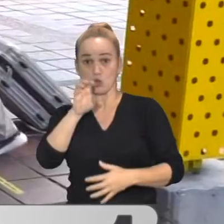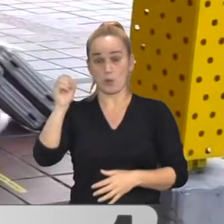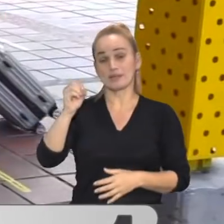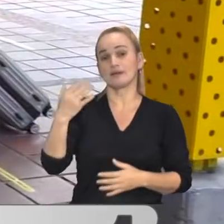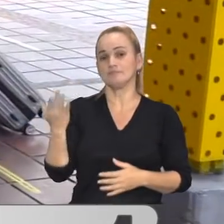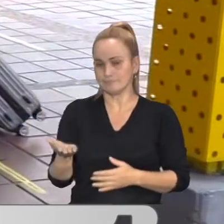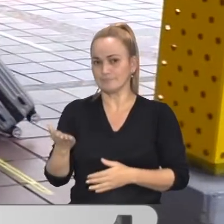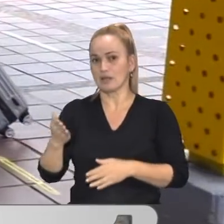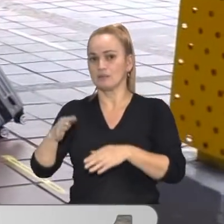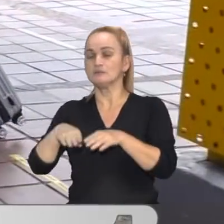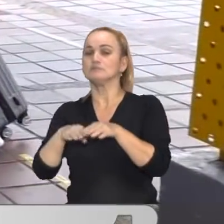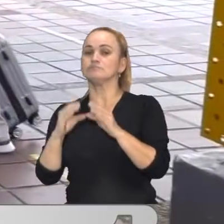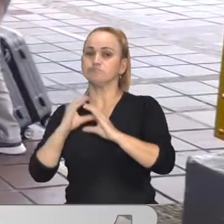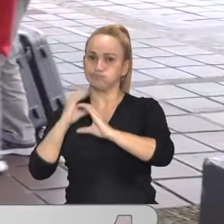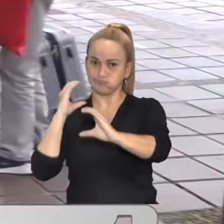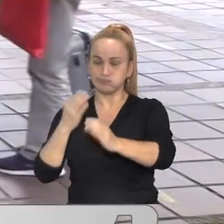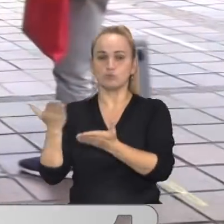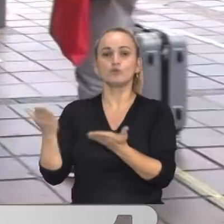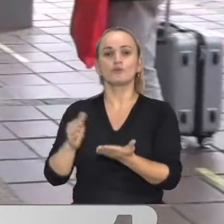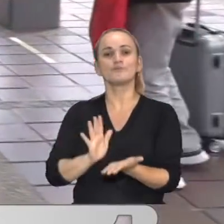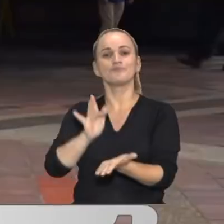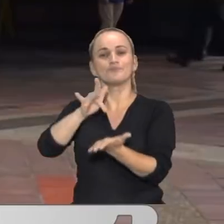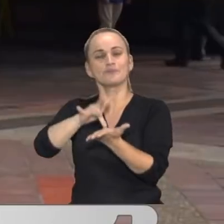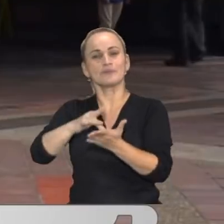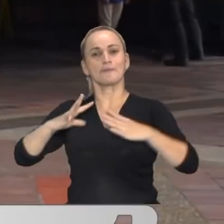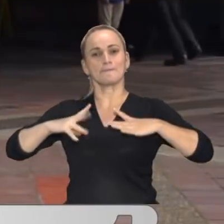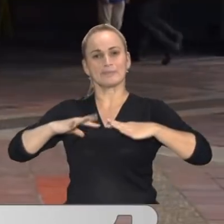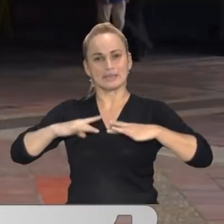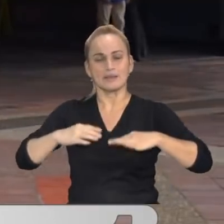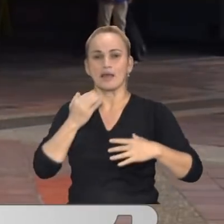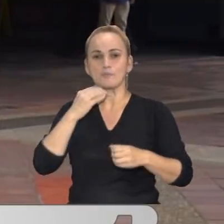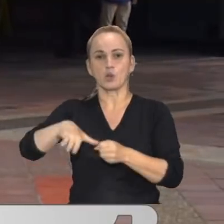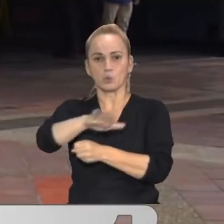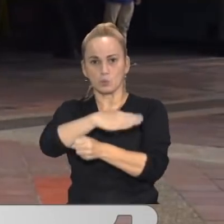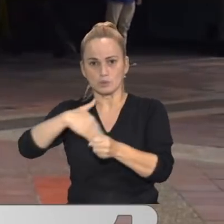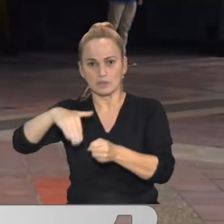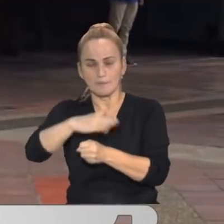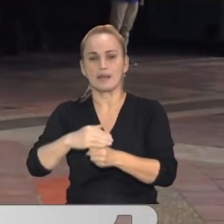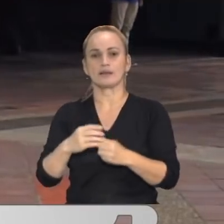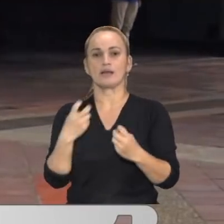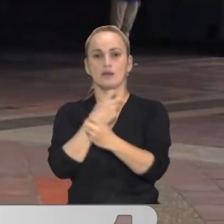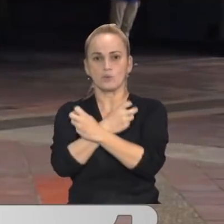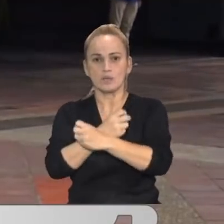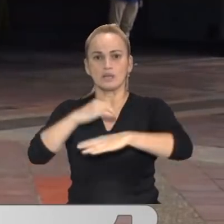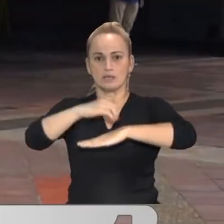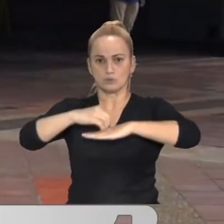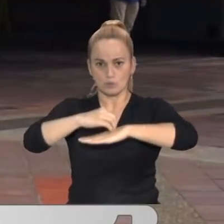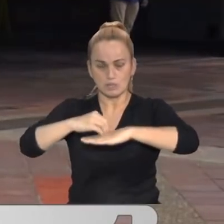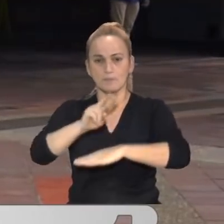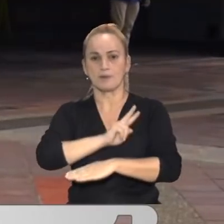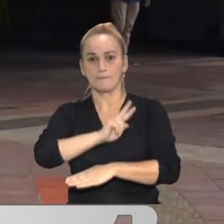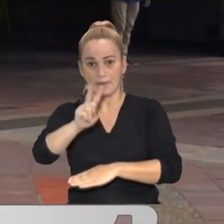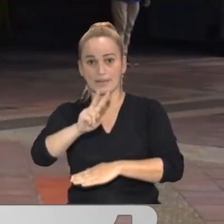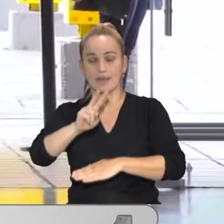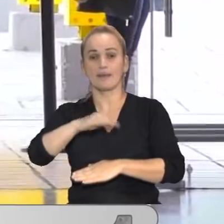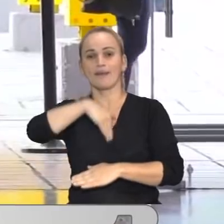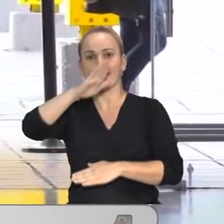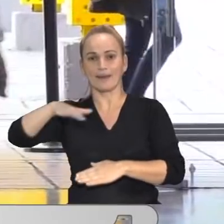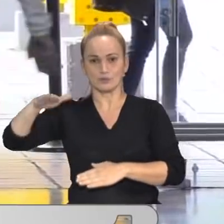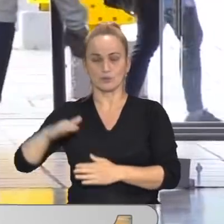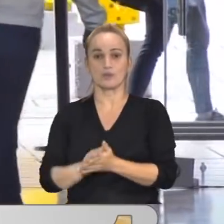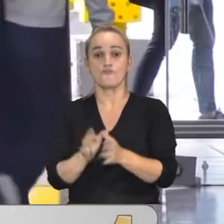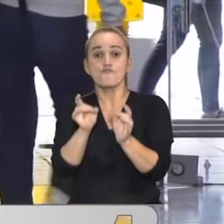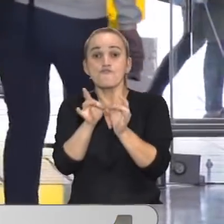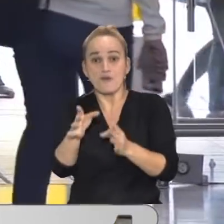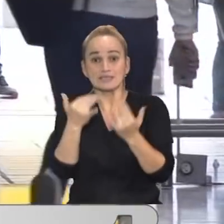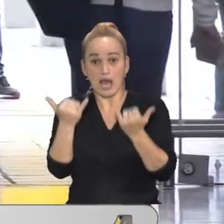usuarias. Estos son los principales destinos. Son los departamentos de Cundinamarca, Huila, Tolima, Valle del Cauca y Antioquia. En